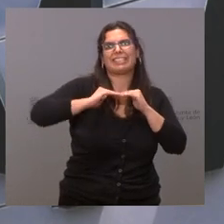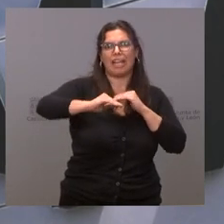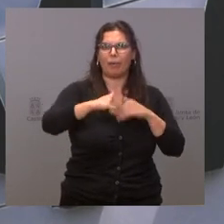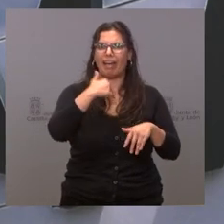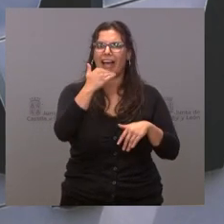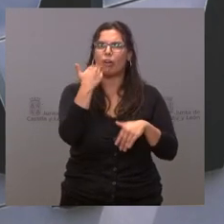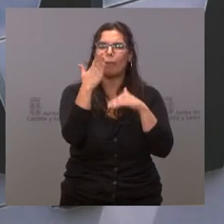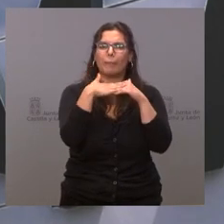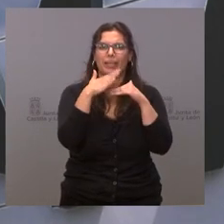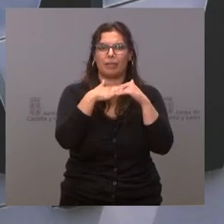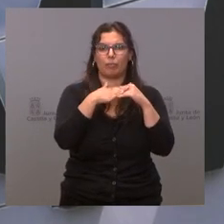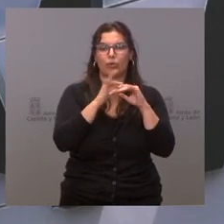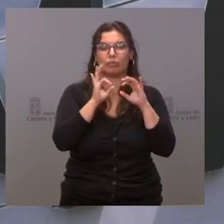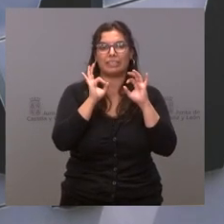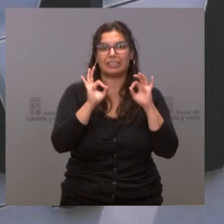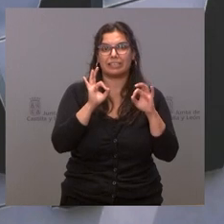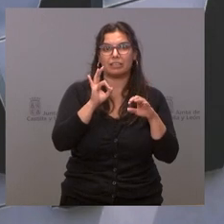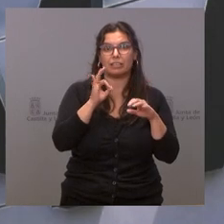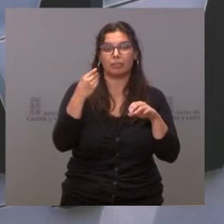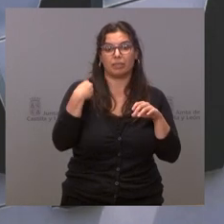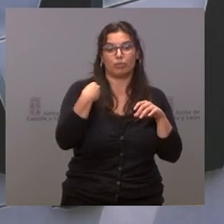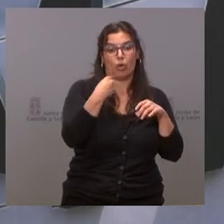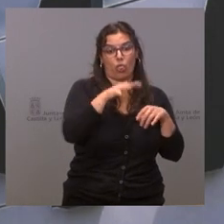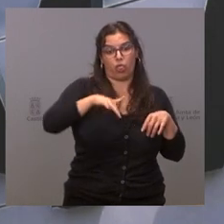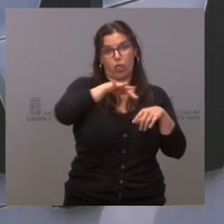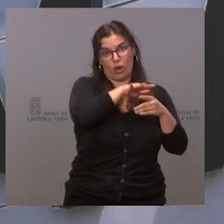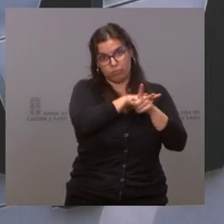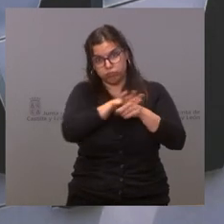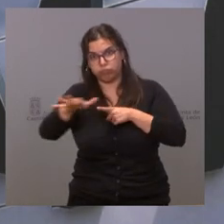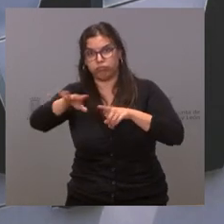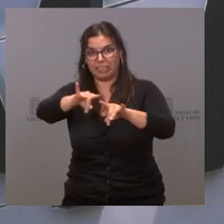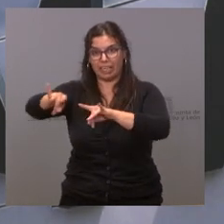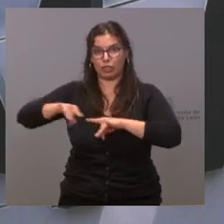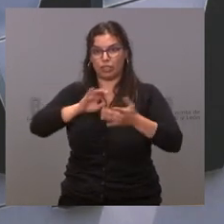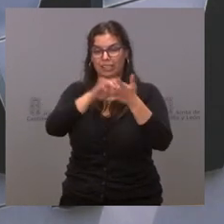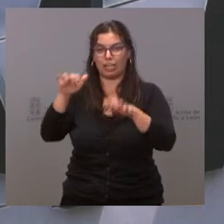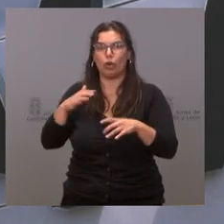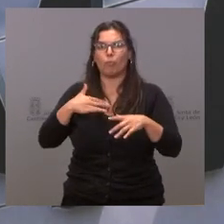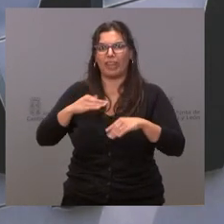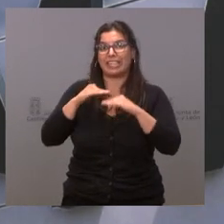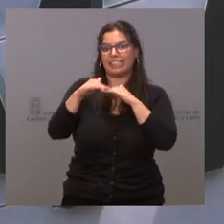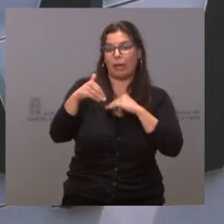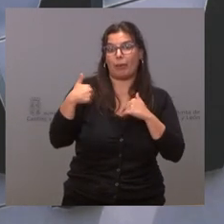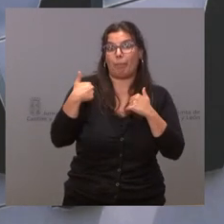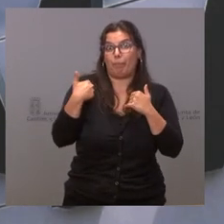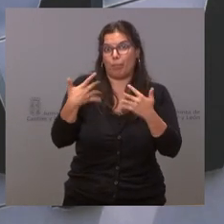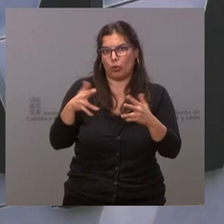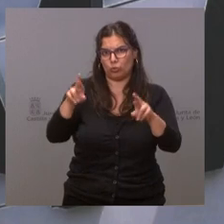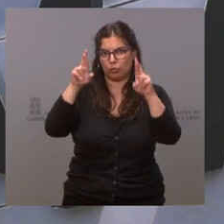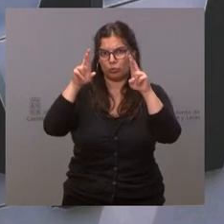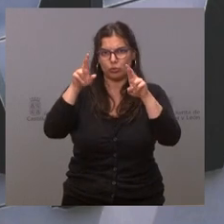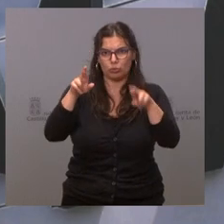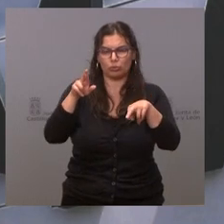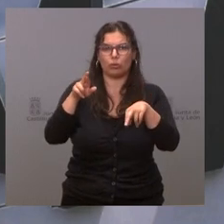menos en la parte de la lengua que ha entrado en castilla y león' para estabilizar totalmente el perímetro y